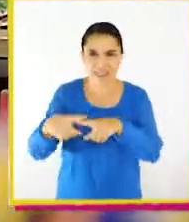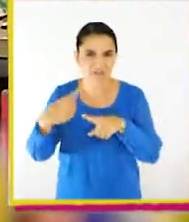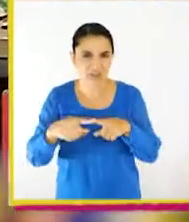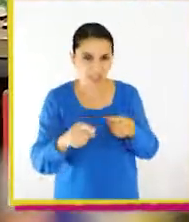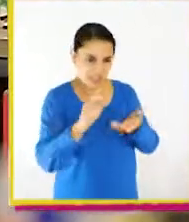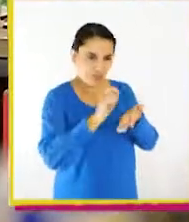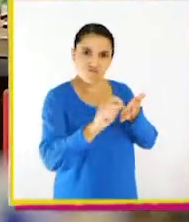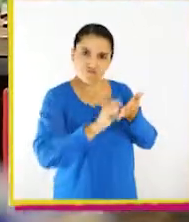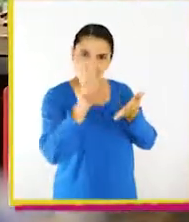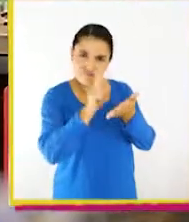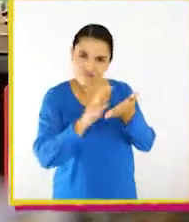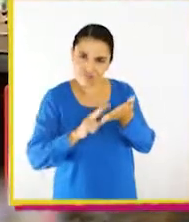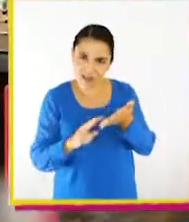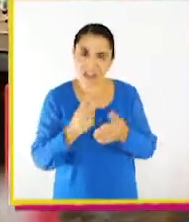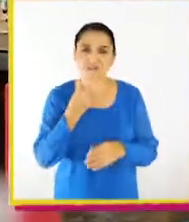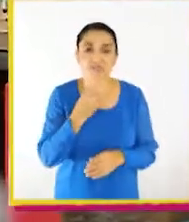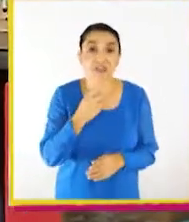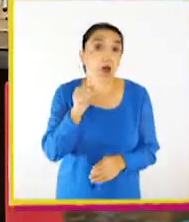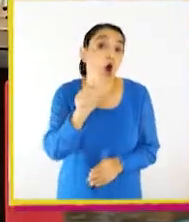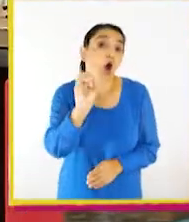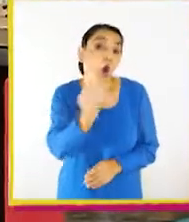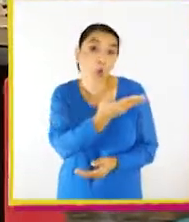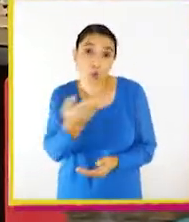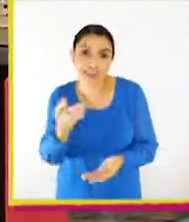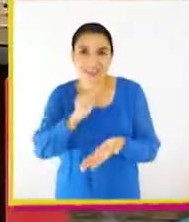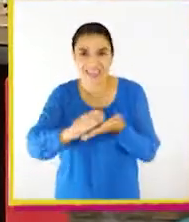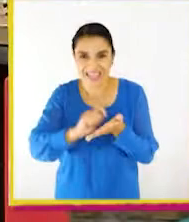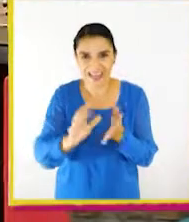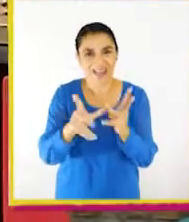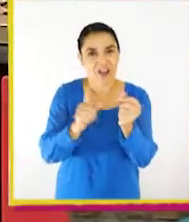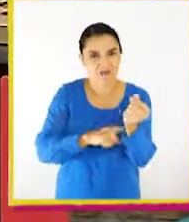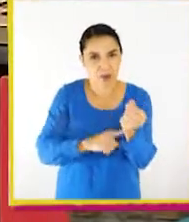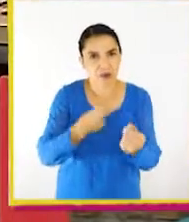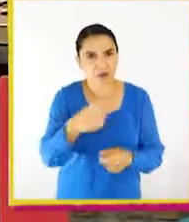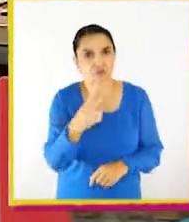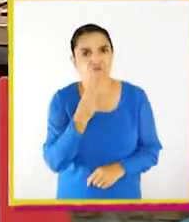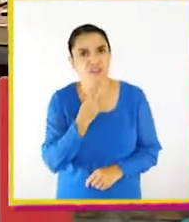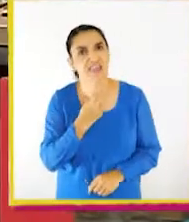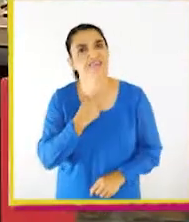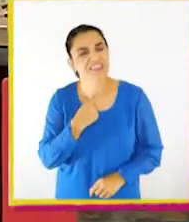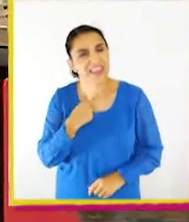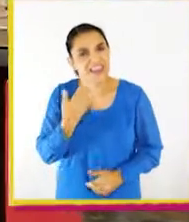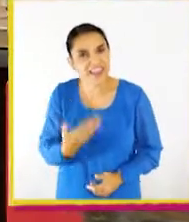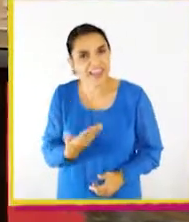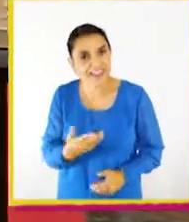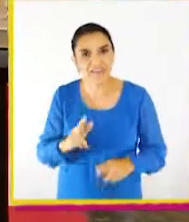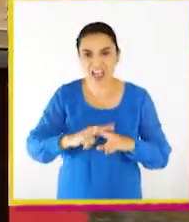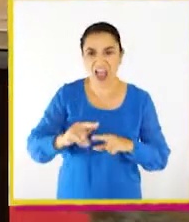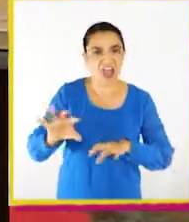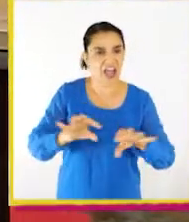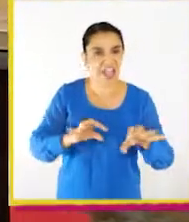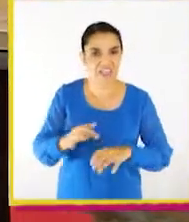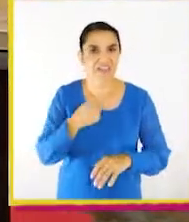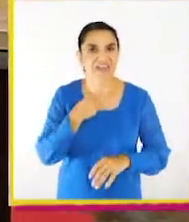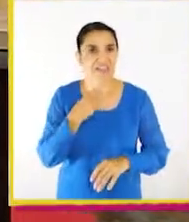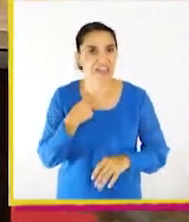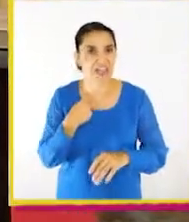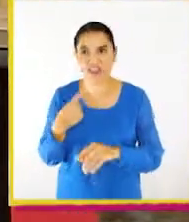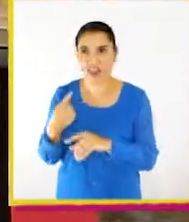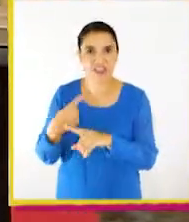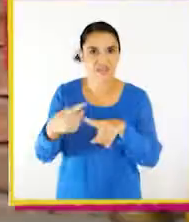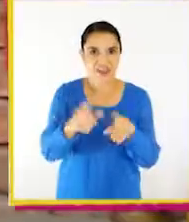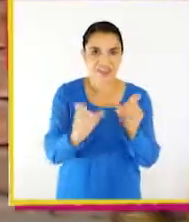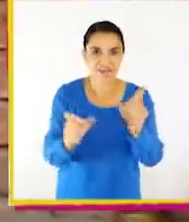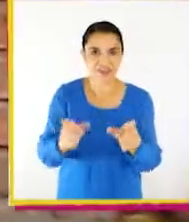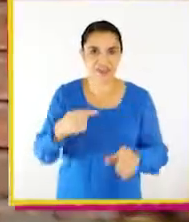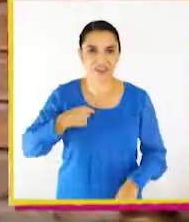otras biografías o bien a escribir una de alguna persona de su familia que les parezca interesante, que haga actividades que le interesen a